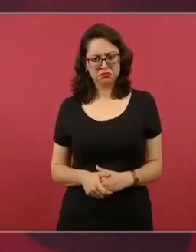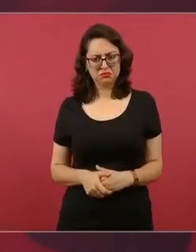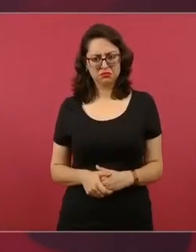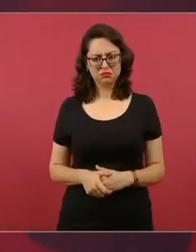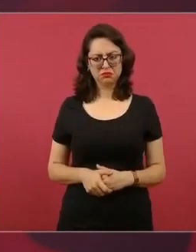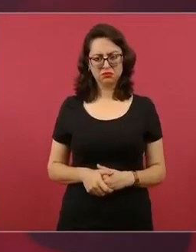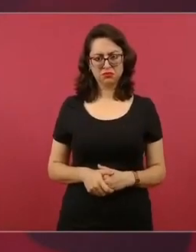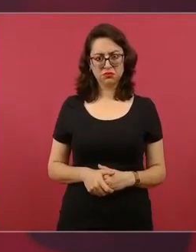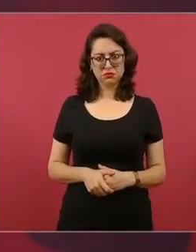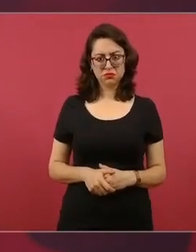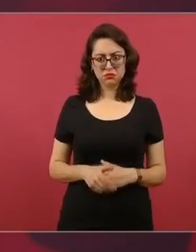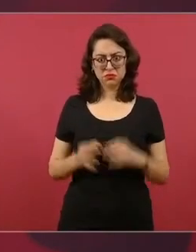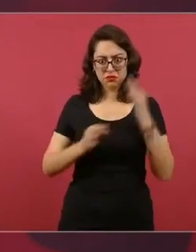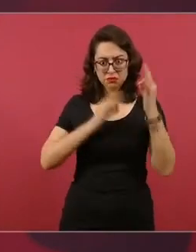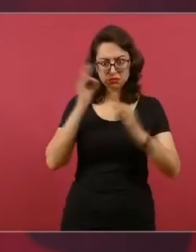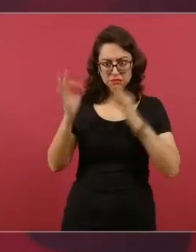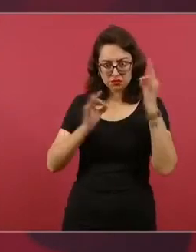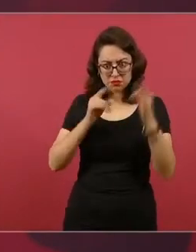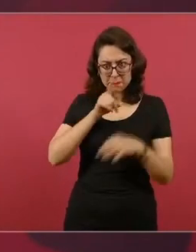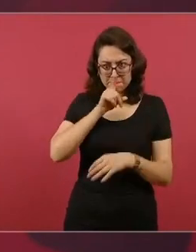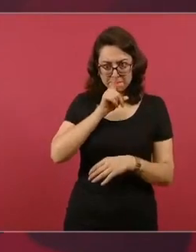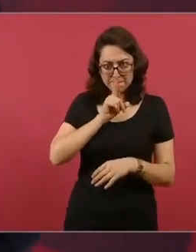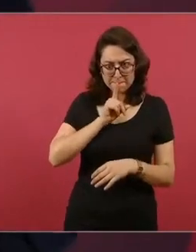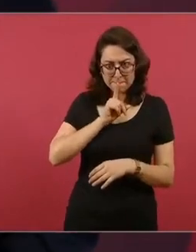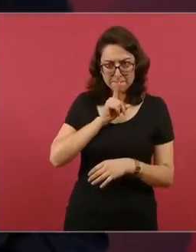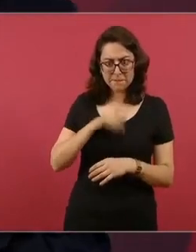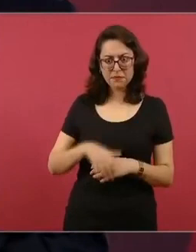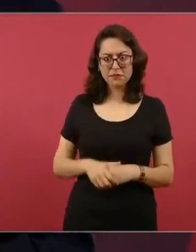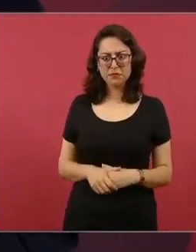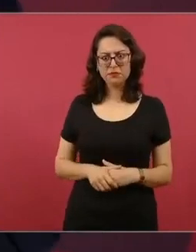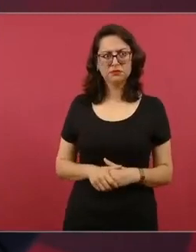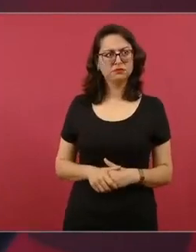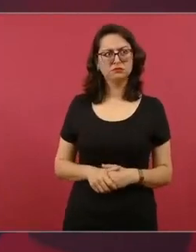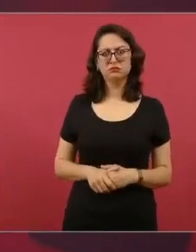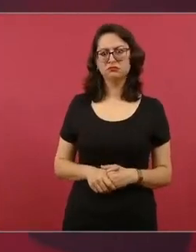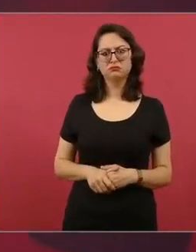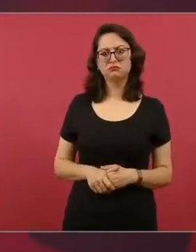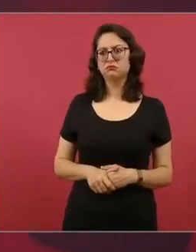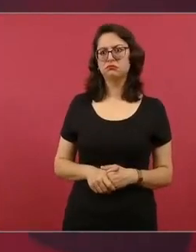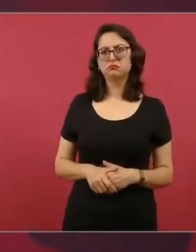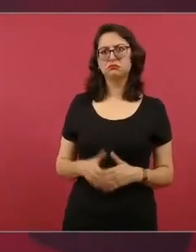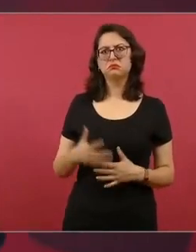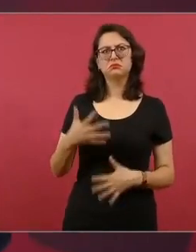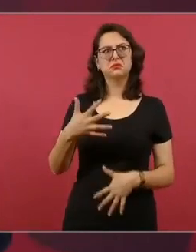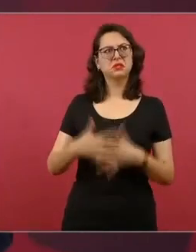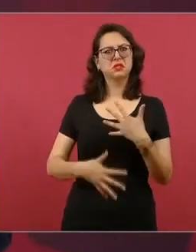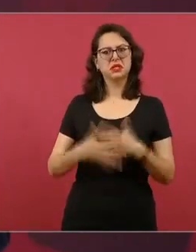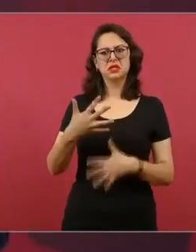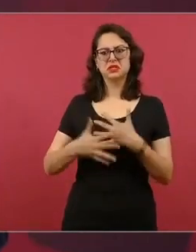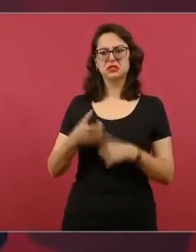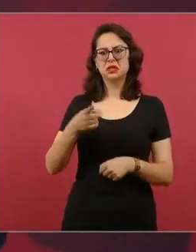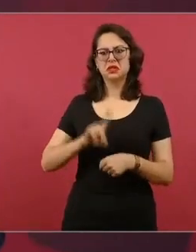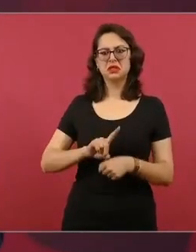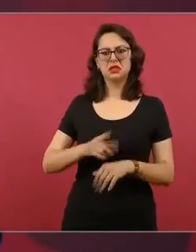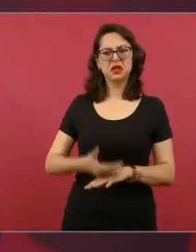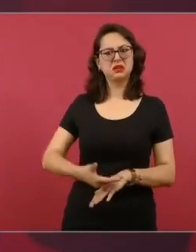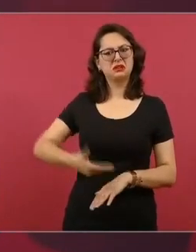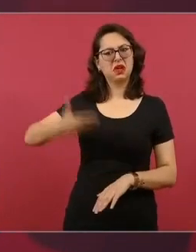¿Es fake? Entonces, esa foto que circuló. Me reuní hace como unos 15 días con él.